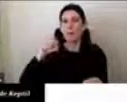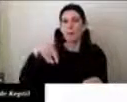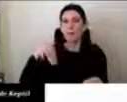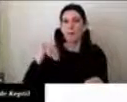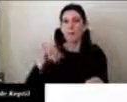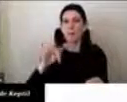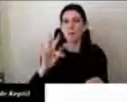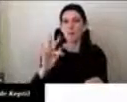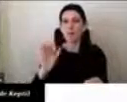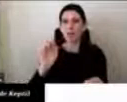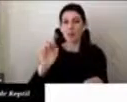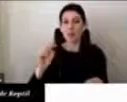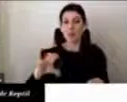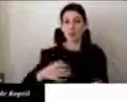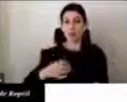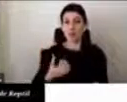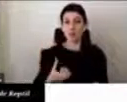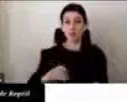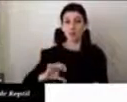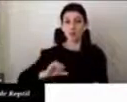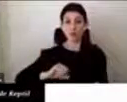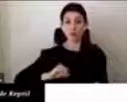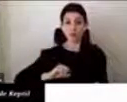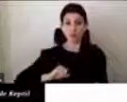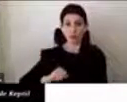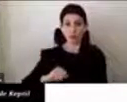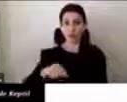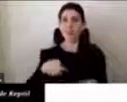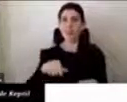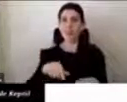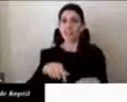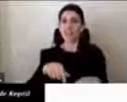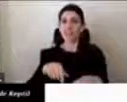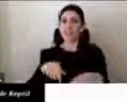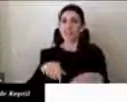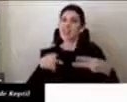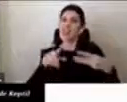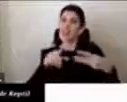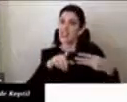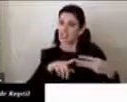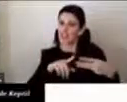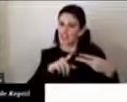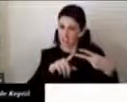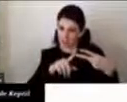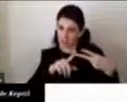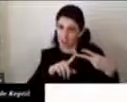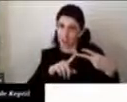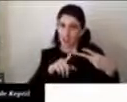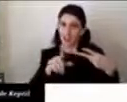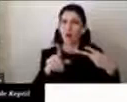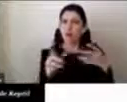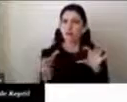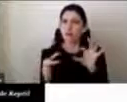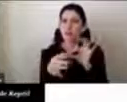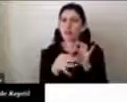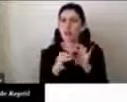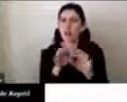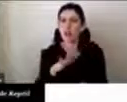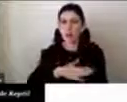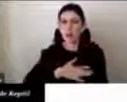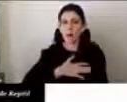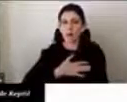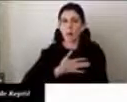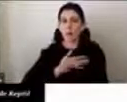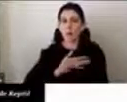que es el cerebro reticular, el cerebro reptil, y que estaría asociado principalmente al mundo emocional, pero también a los